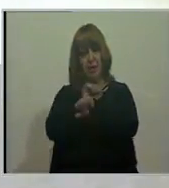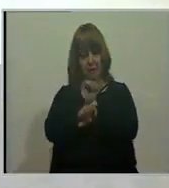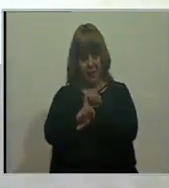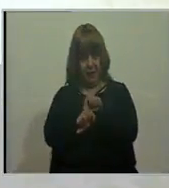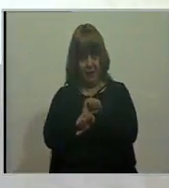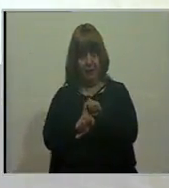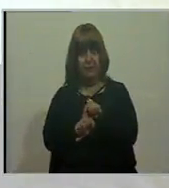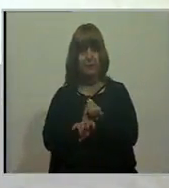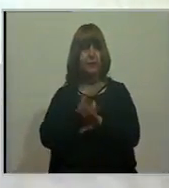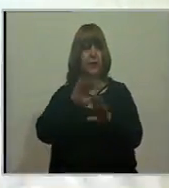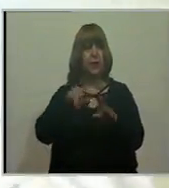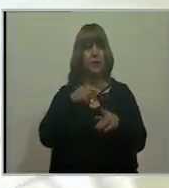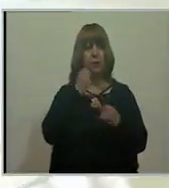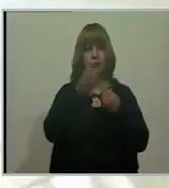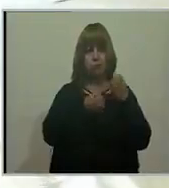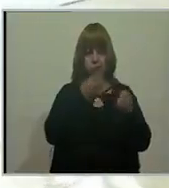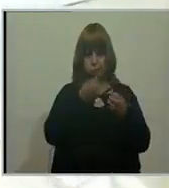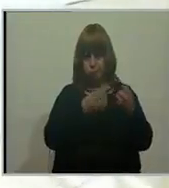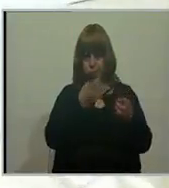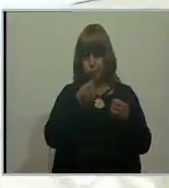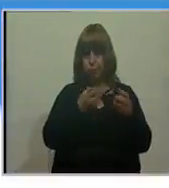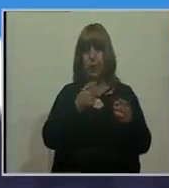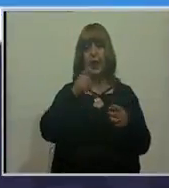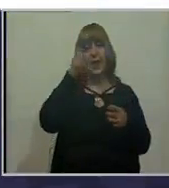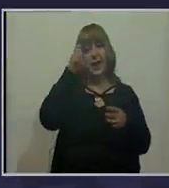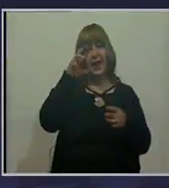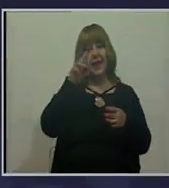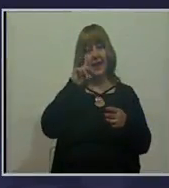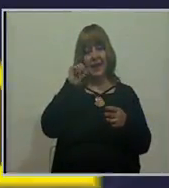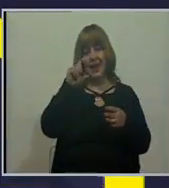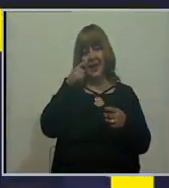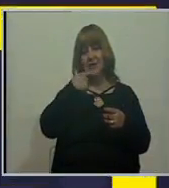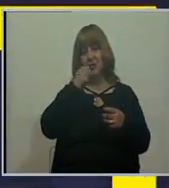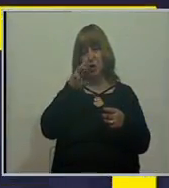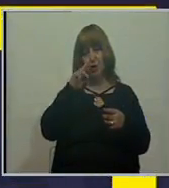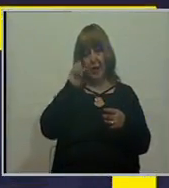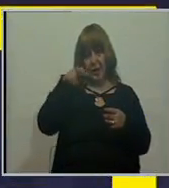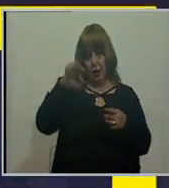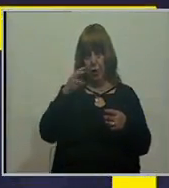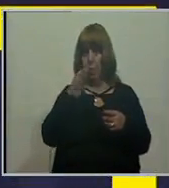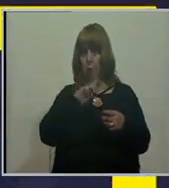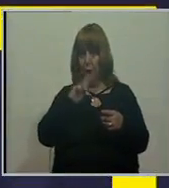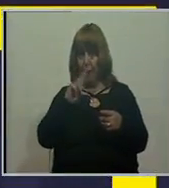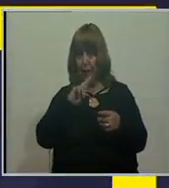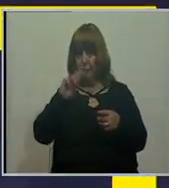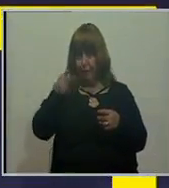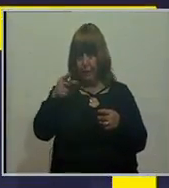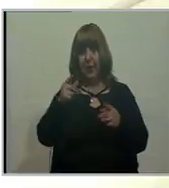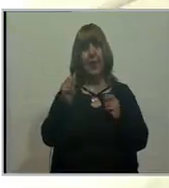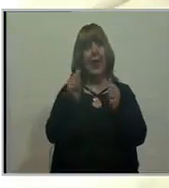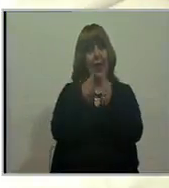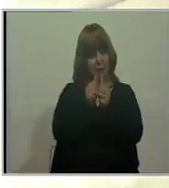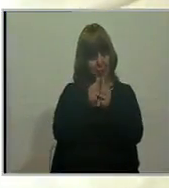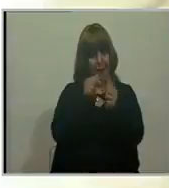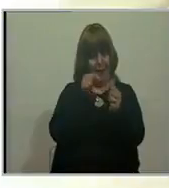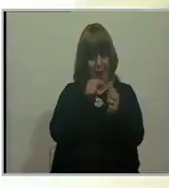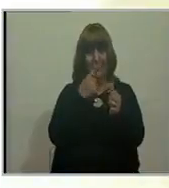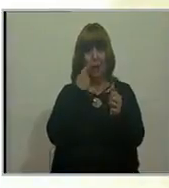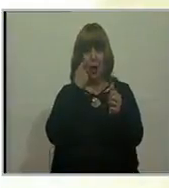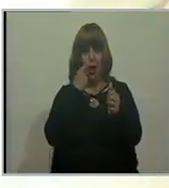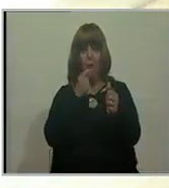Declaró Lagostena en el juicio por el femicidio de Erika Soriano. El único imputado por el crimen y pareja de la víctima habló